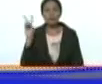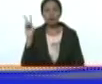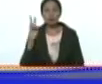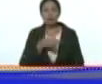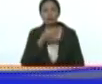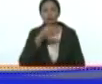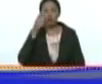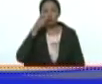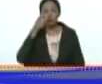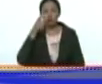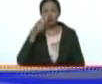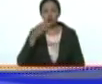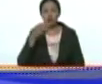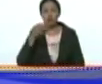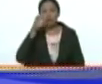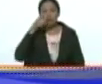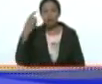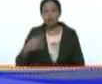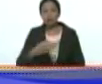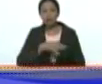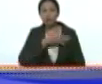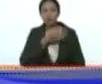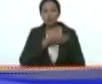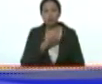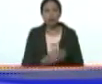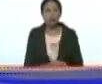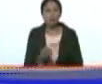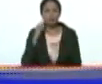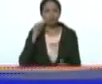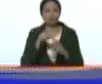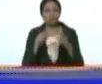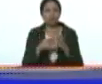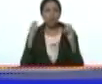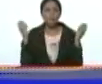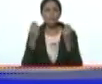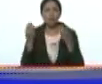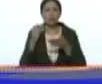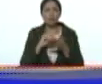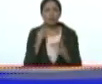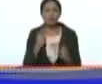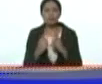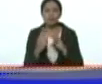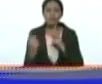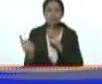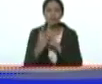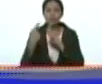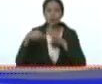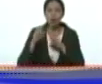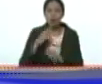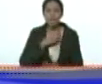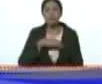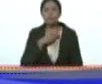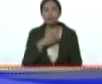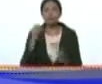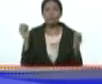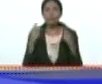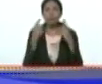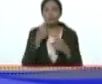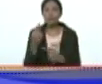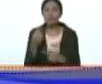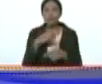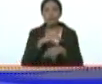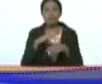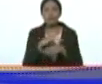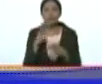Seguros Sociales. Fundamental para repuntar, relanzar y llevar adelante la misión Milagro. ¿Qué me dice el